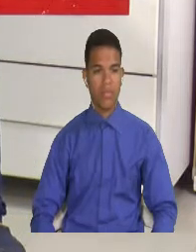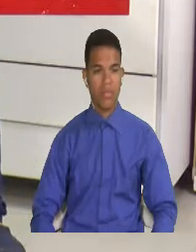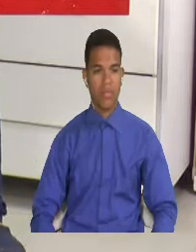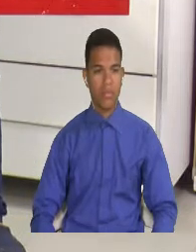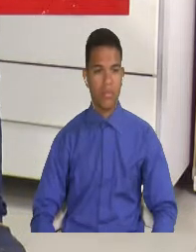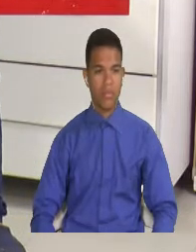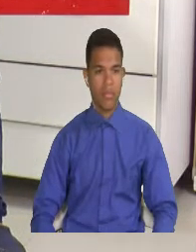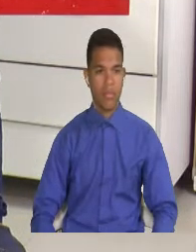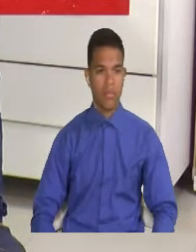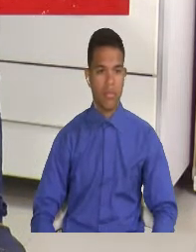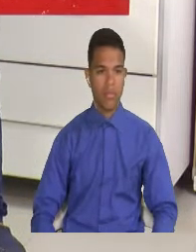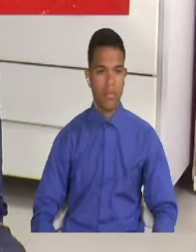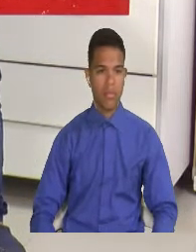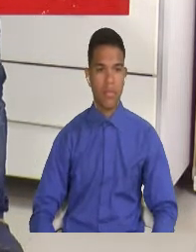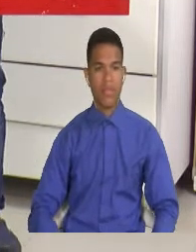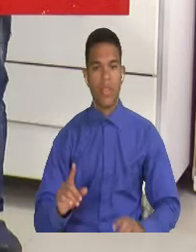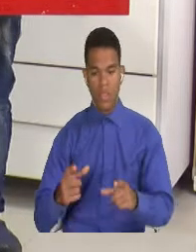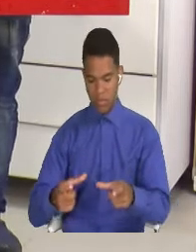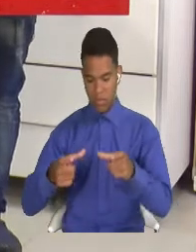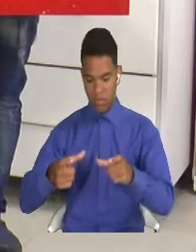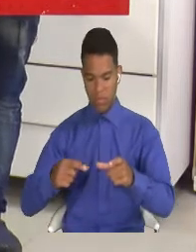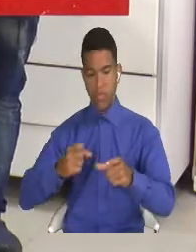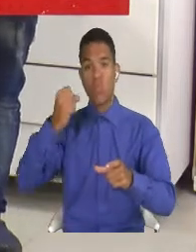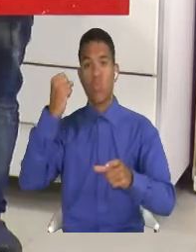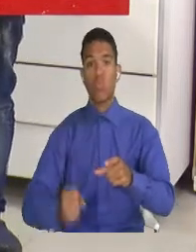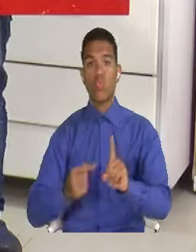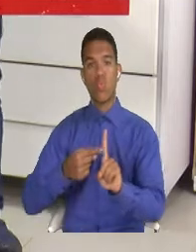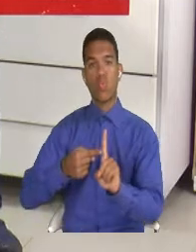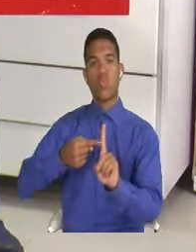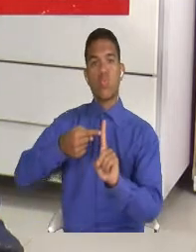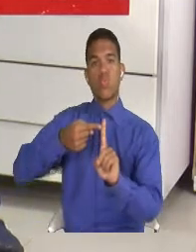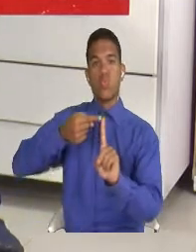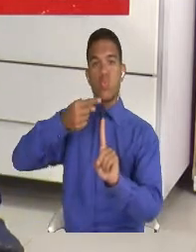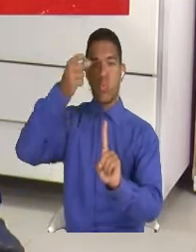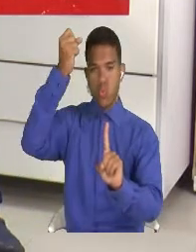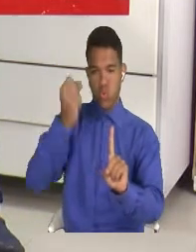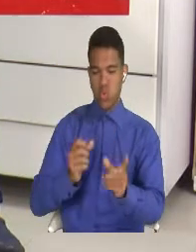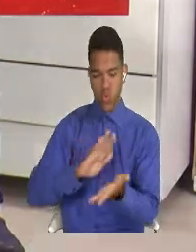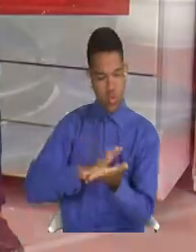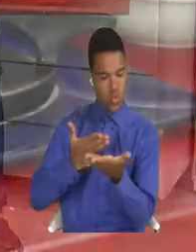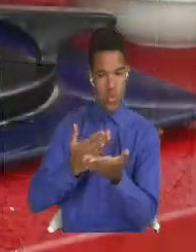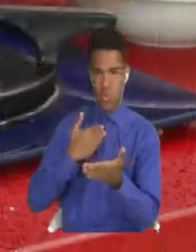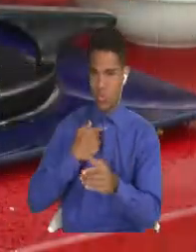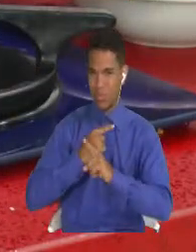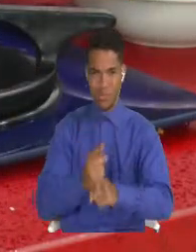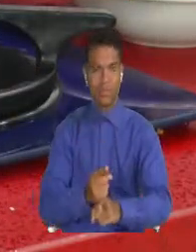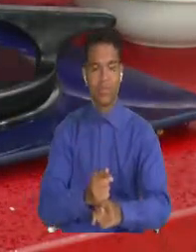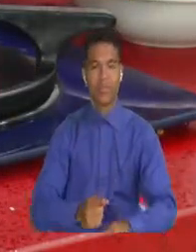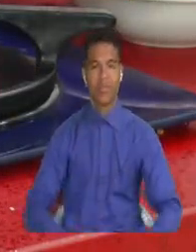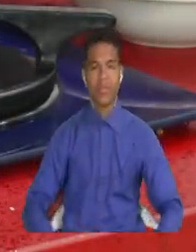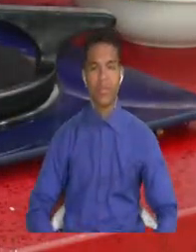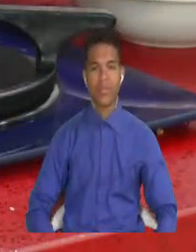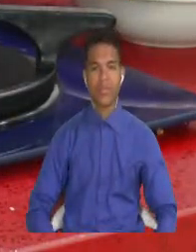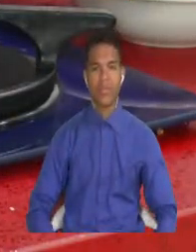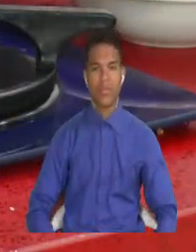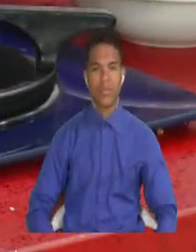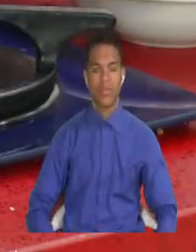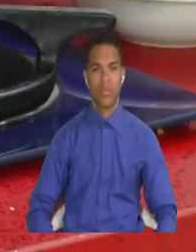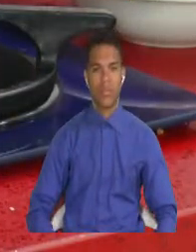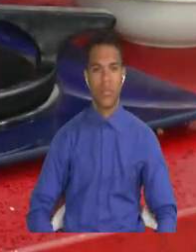nuestro sartén coja una temperatura fuerte para que el sellado sea rápido. Ok, perfecto. Listo,